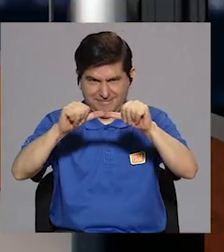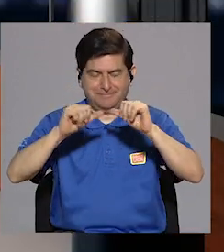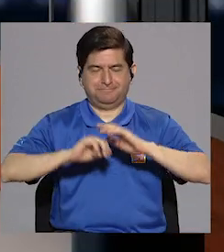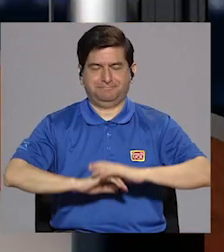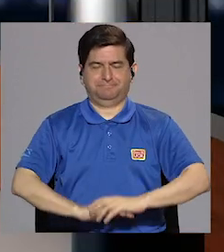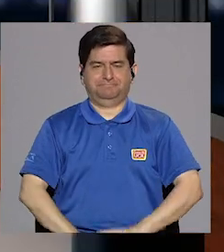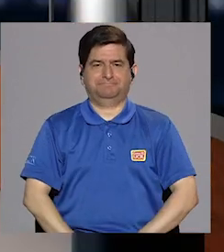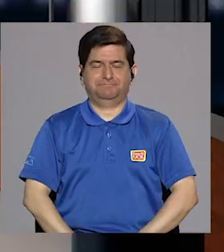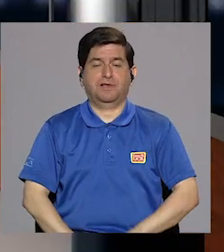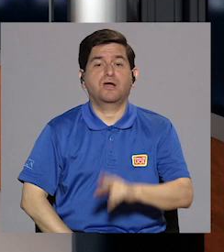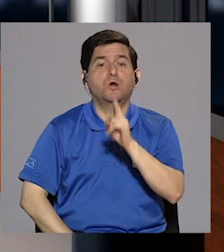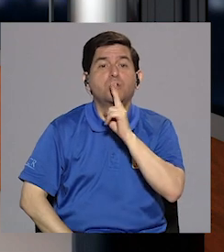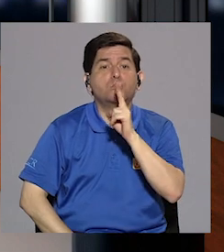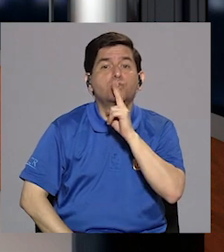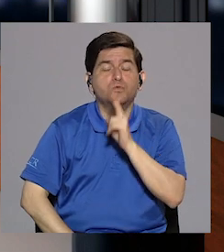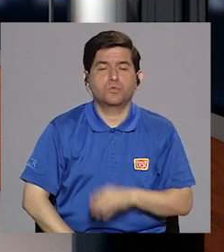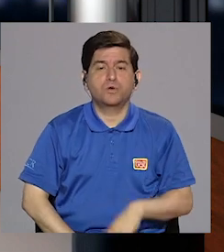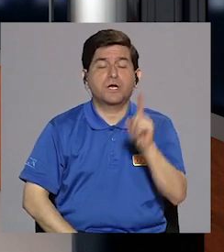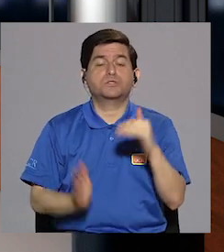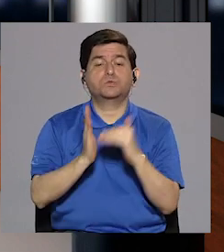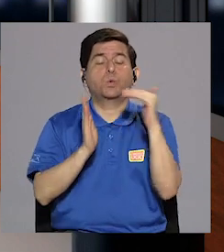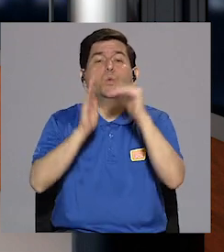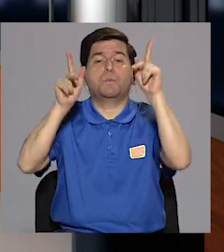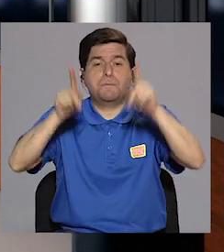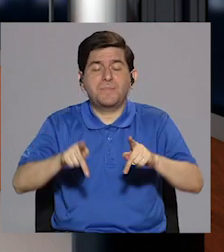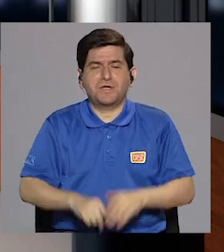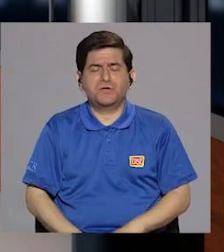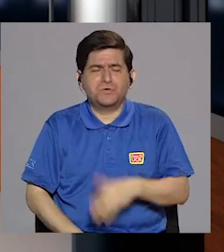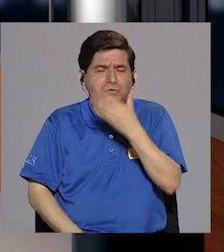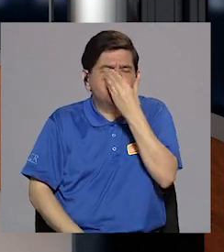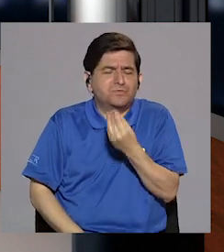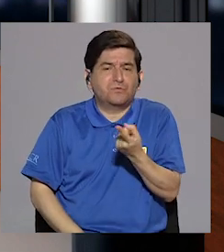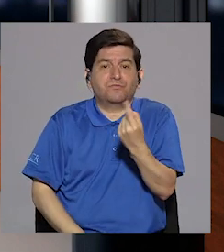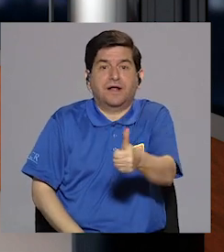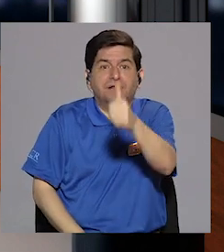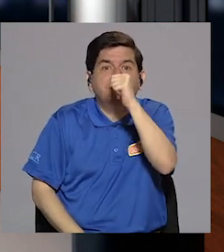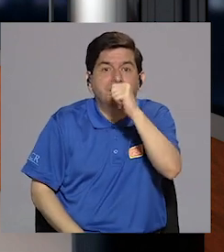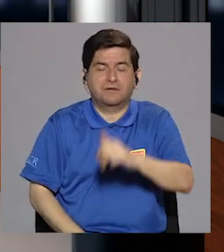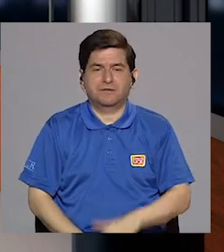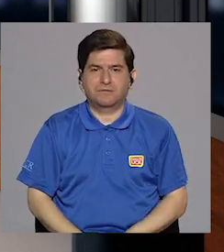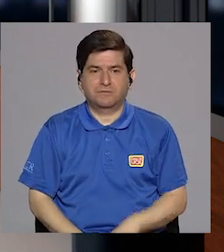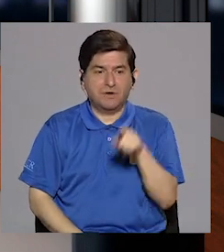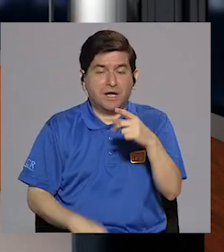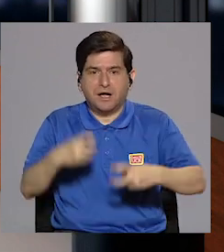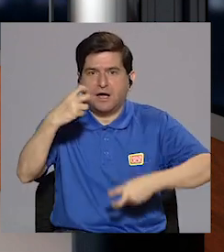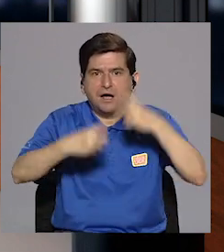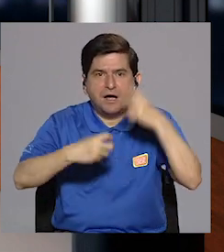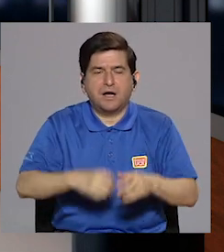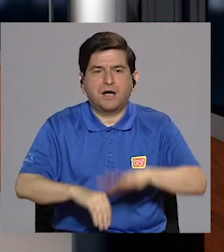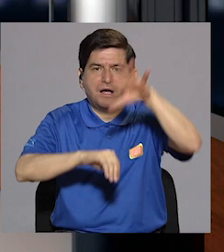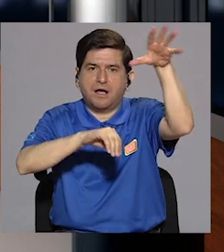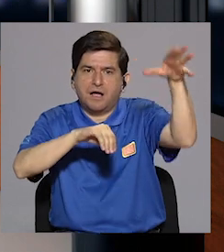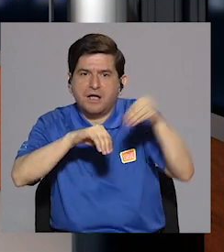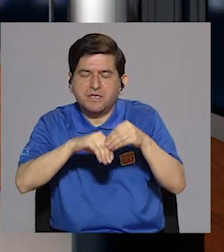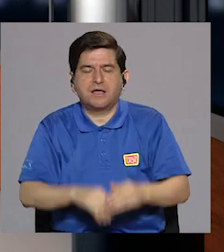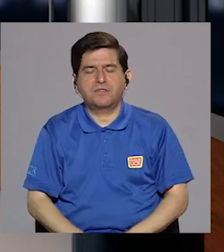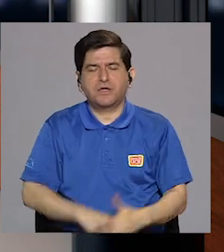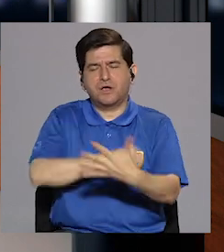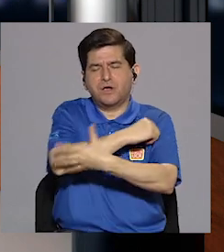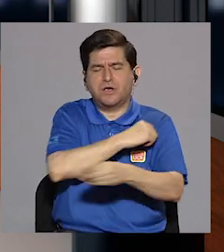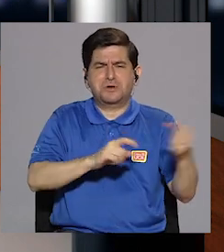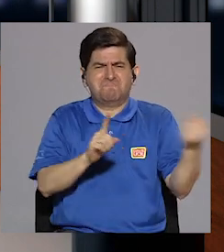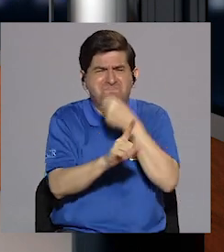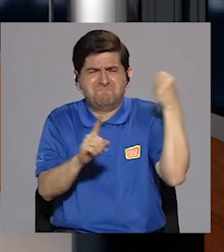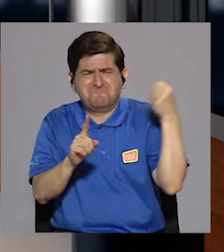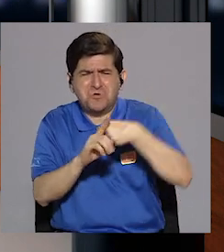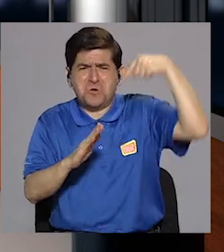En Honduras, más de 1 millón de personas sufren por la falta de agua. A esa calamidad hay que sumar la pobreza, la violencia